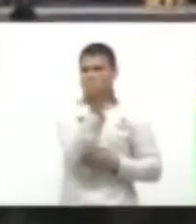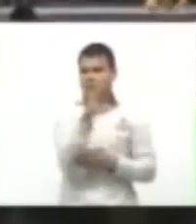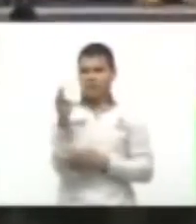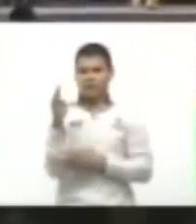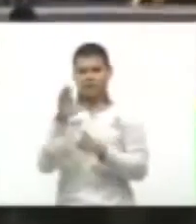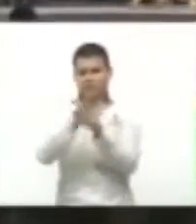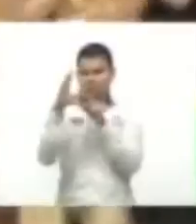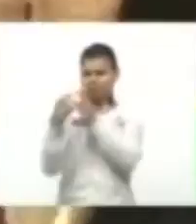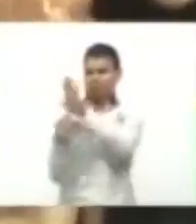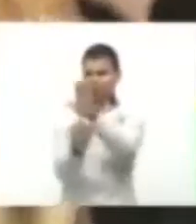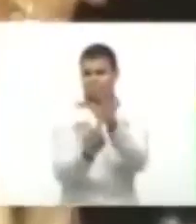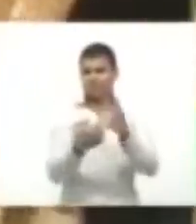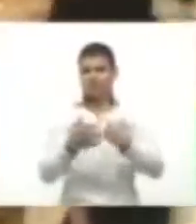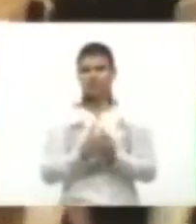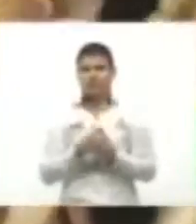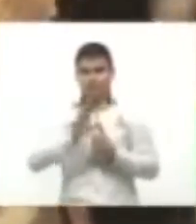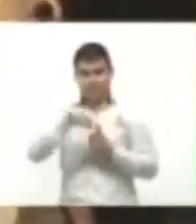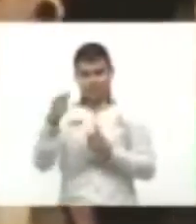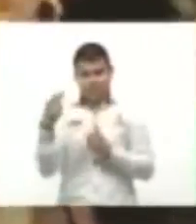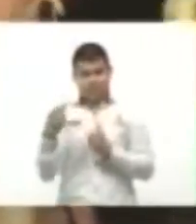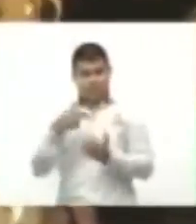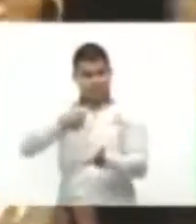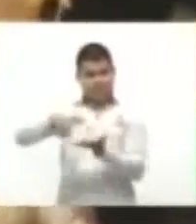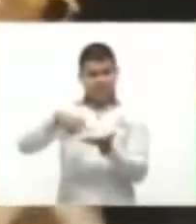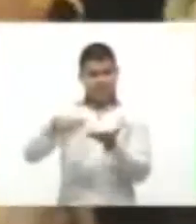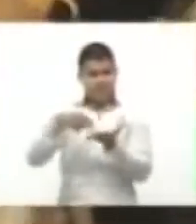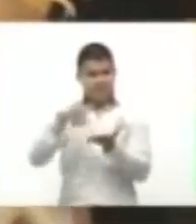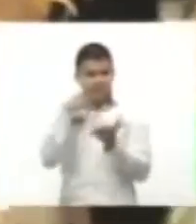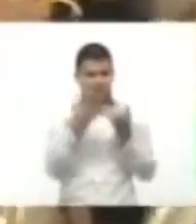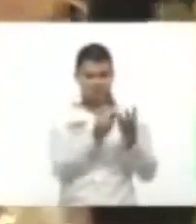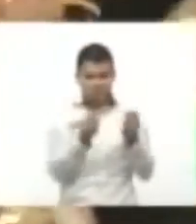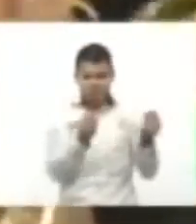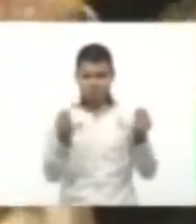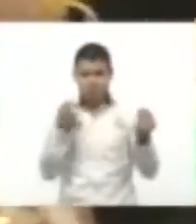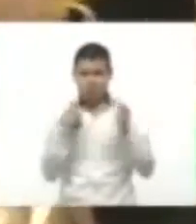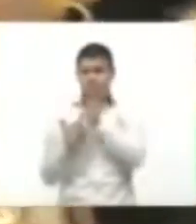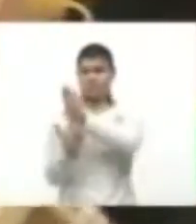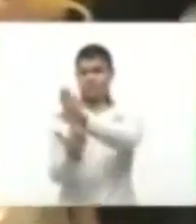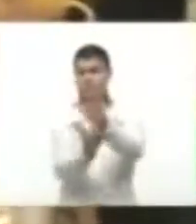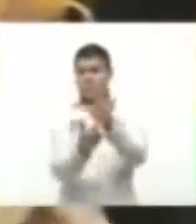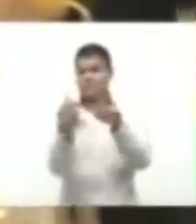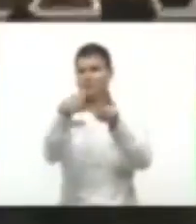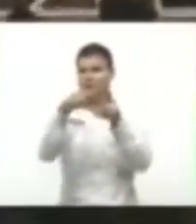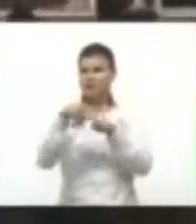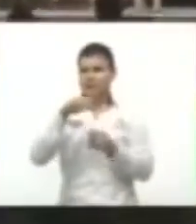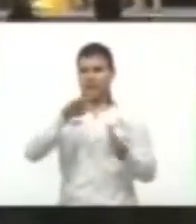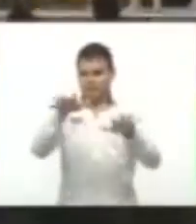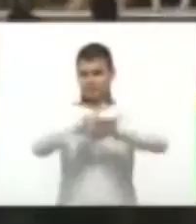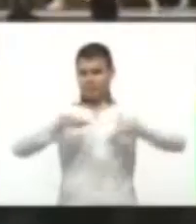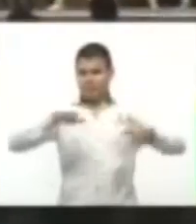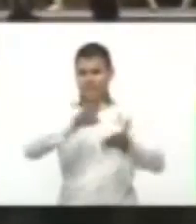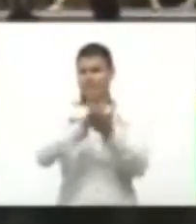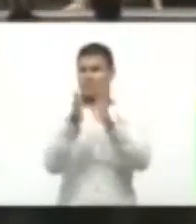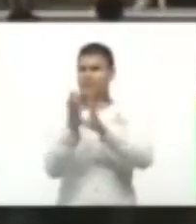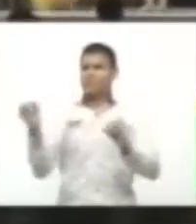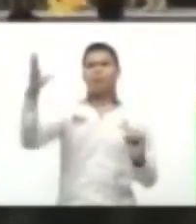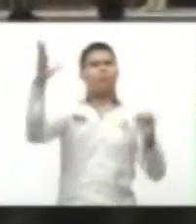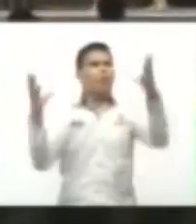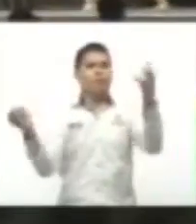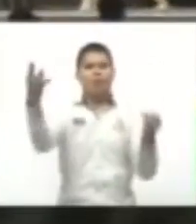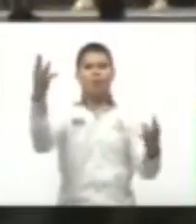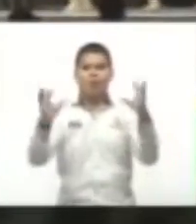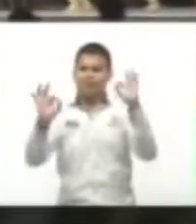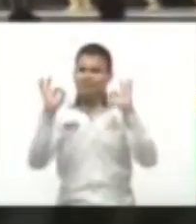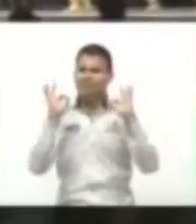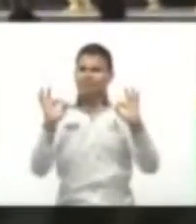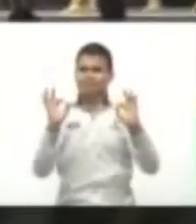turno es para las fiestas de comparsa. Desde las 3 de la tarde, el escenario de la Plaza de la Paz se iluminará con la participación de 100 grupos en la